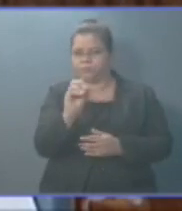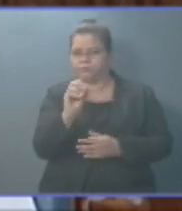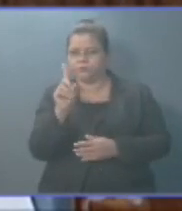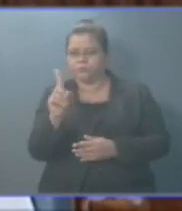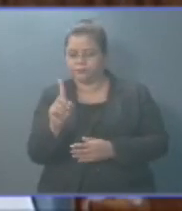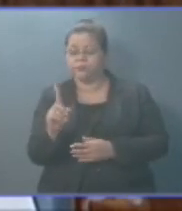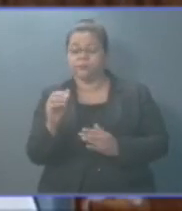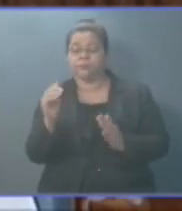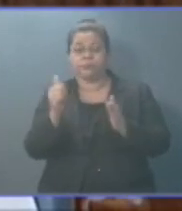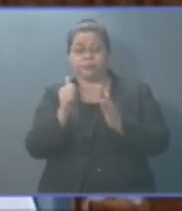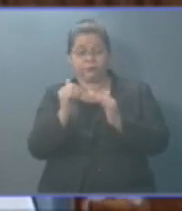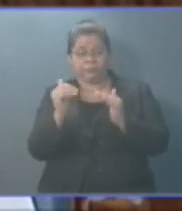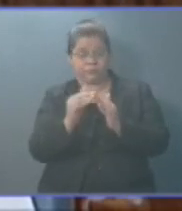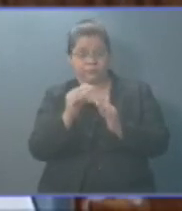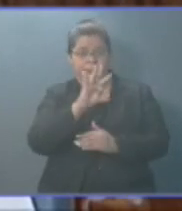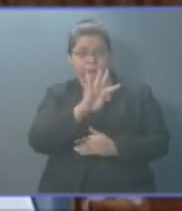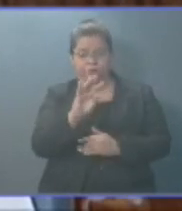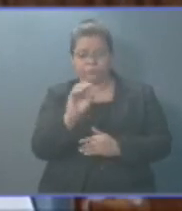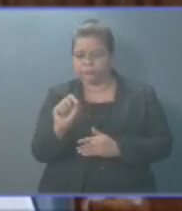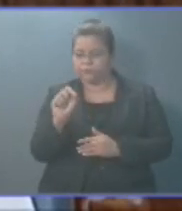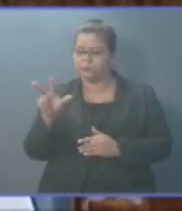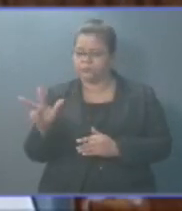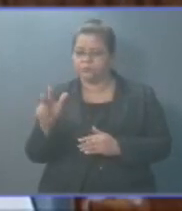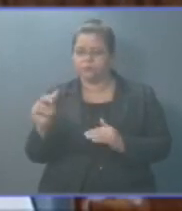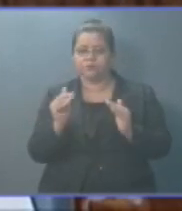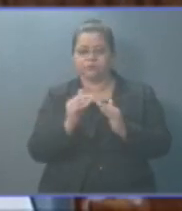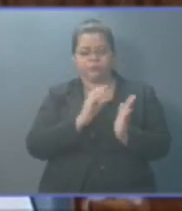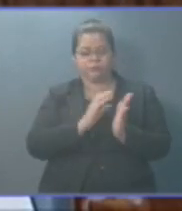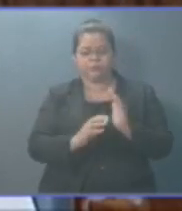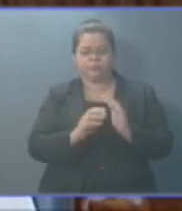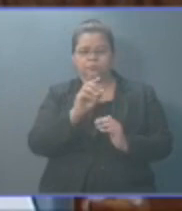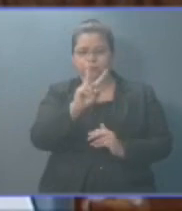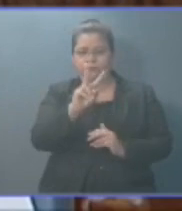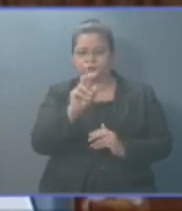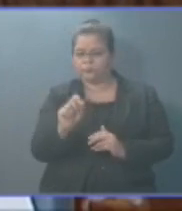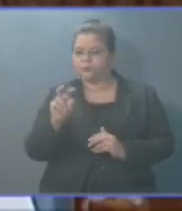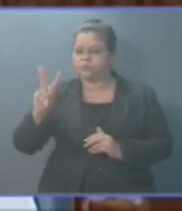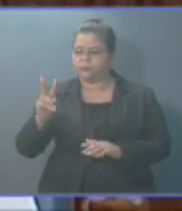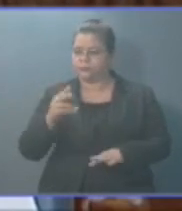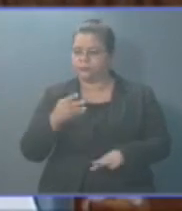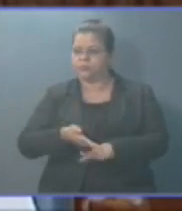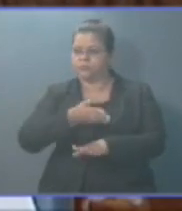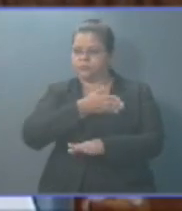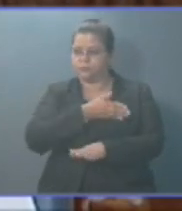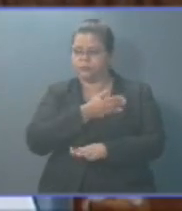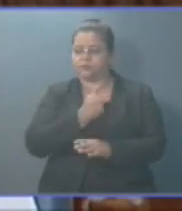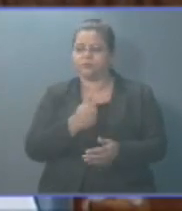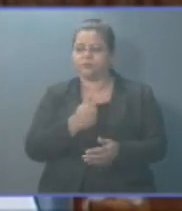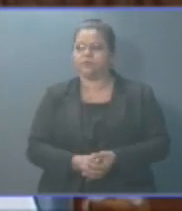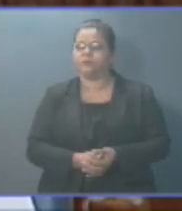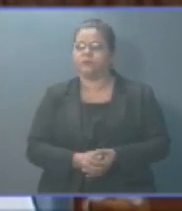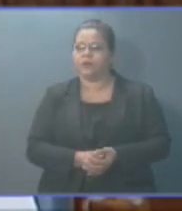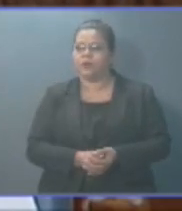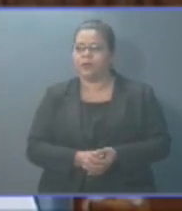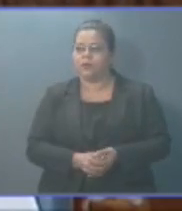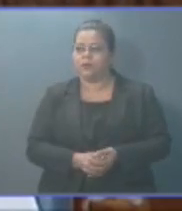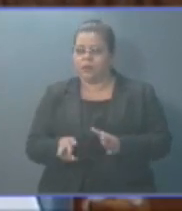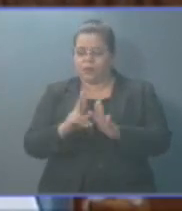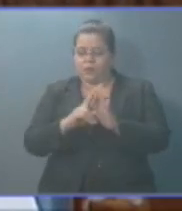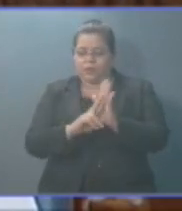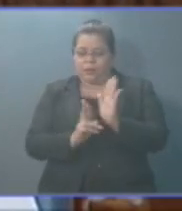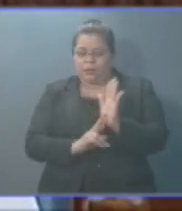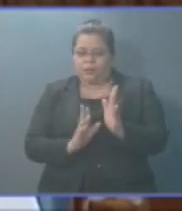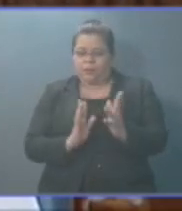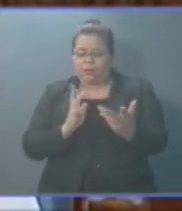normas generales y en la cláusula 2.02 anterior las siguientes condiciones.